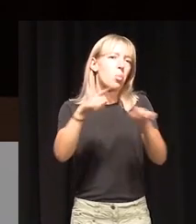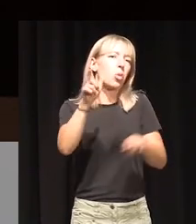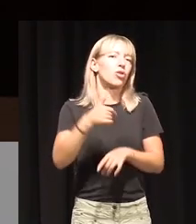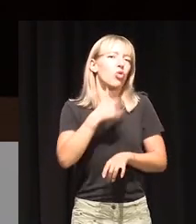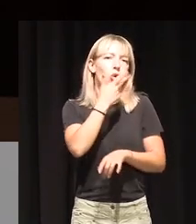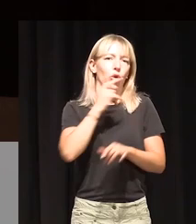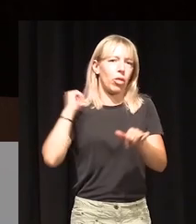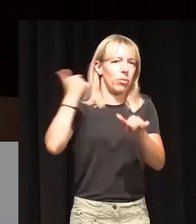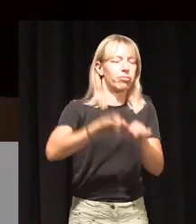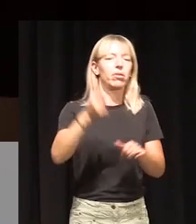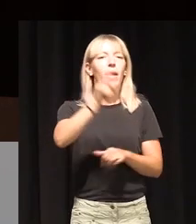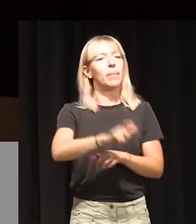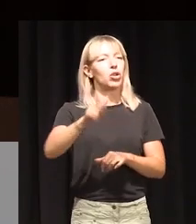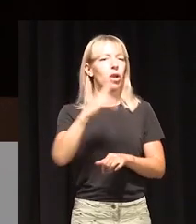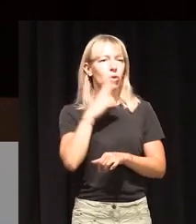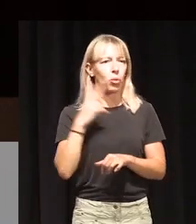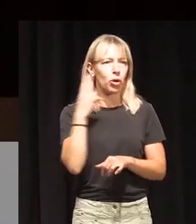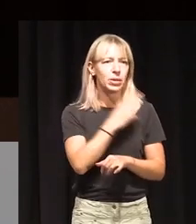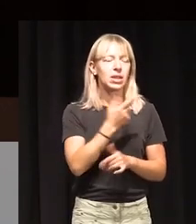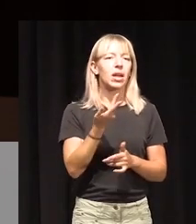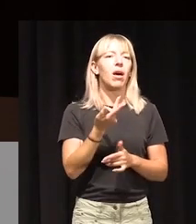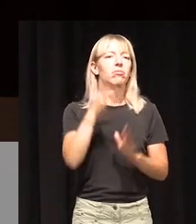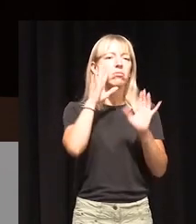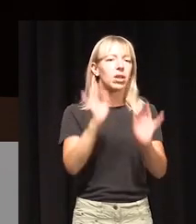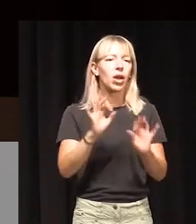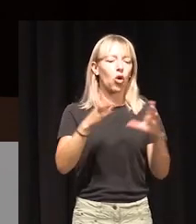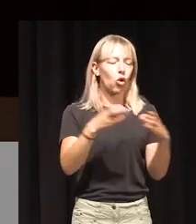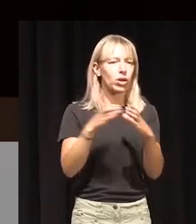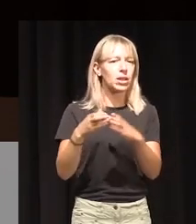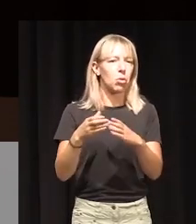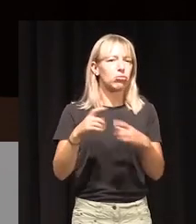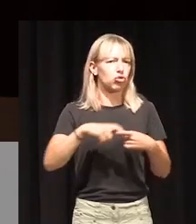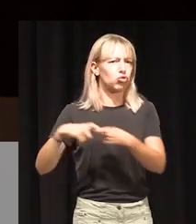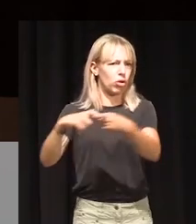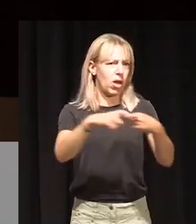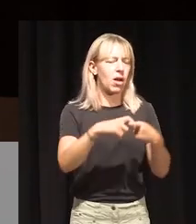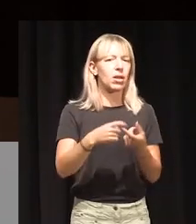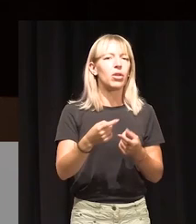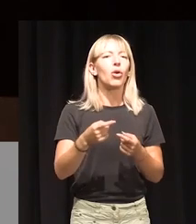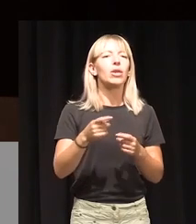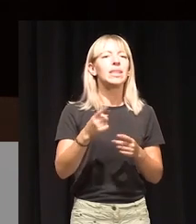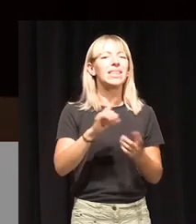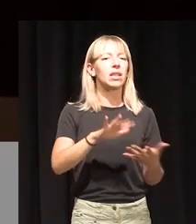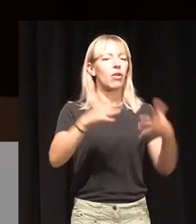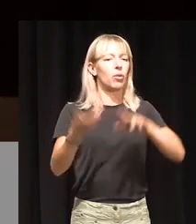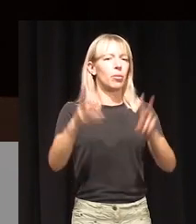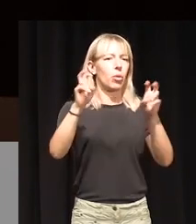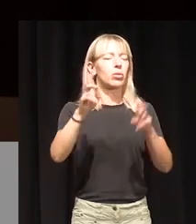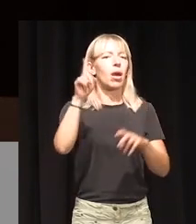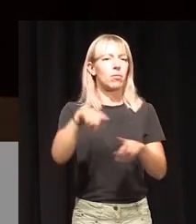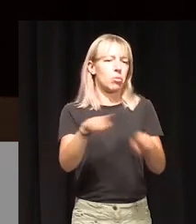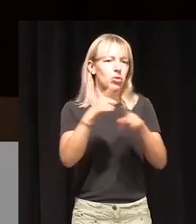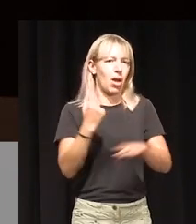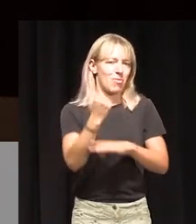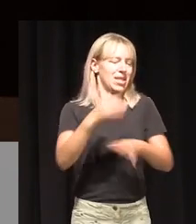en mi vida, son personas comprometidas. Creo que somos un colectivo solidario y que de una u otra forma siempre se puede contar con la